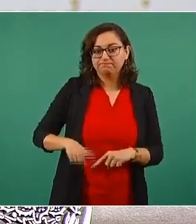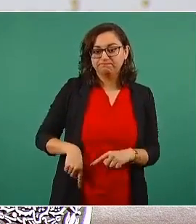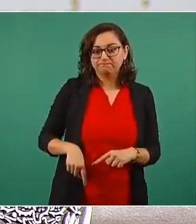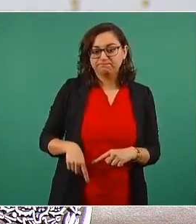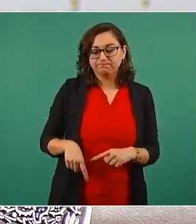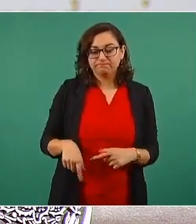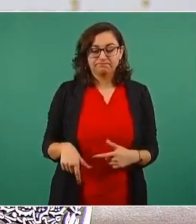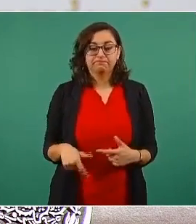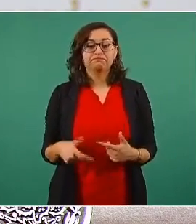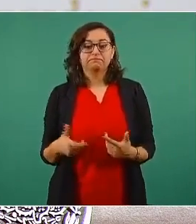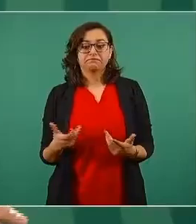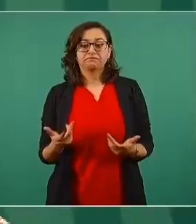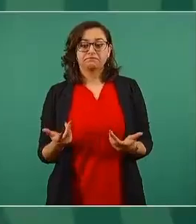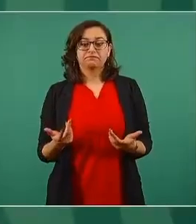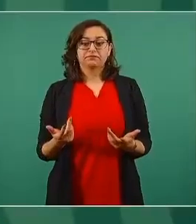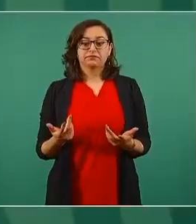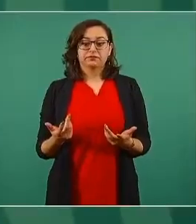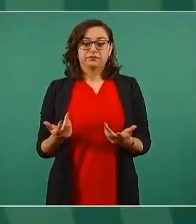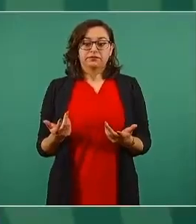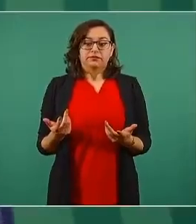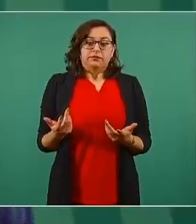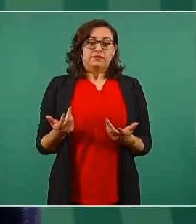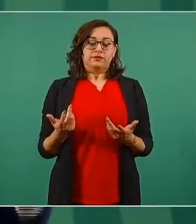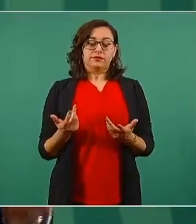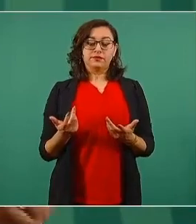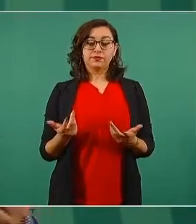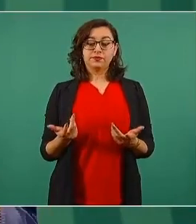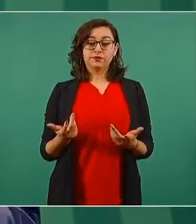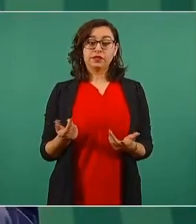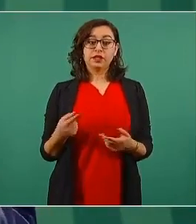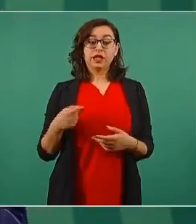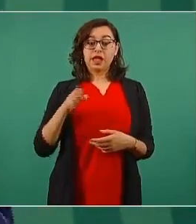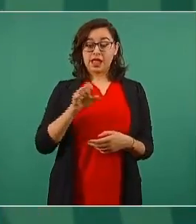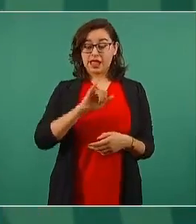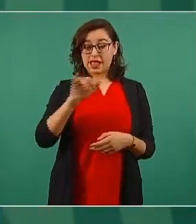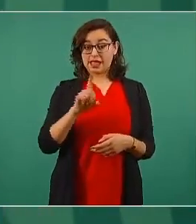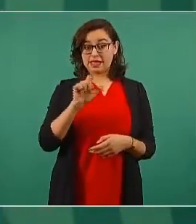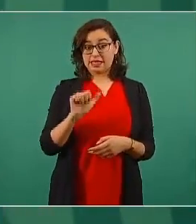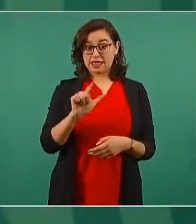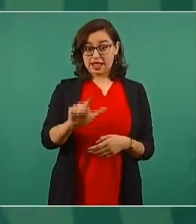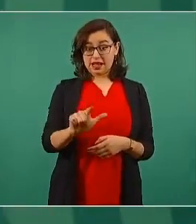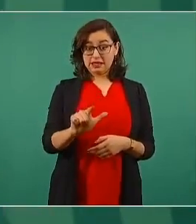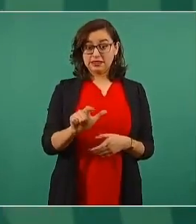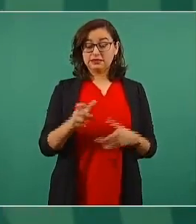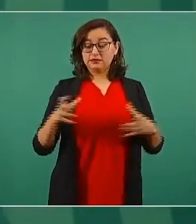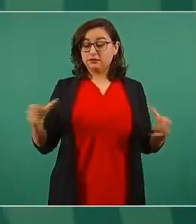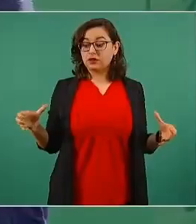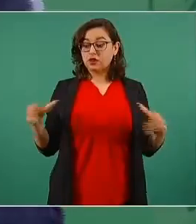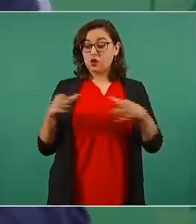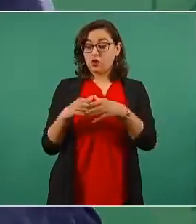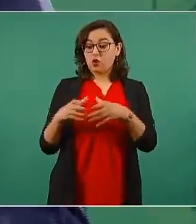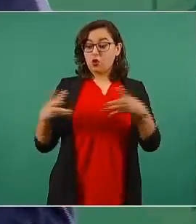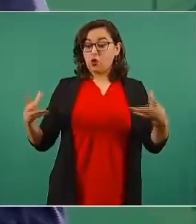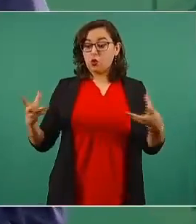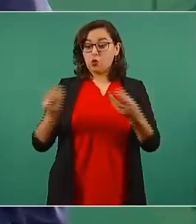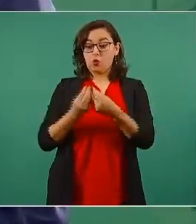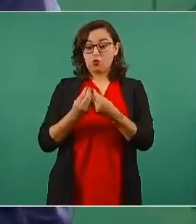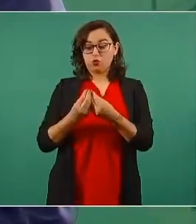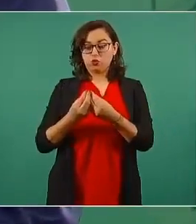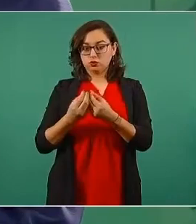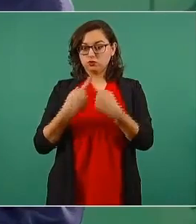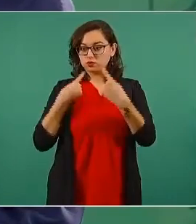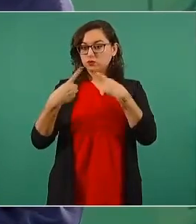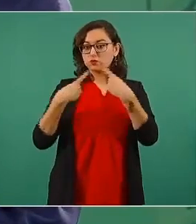Entonces, lo que era ejidal, lo que pertenecía a un núcleo